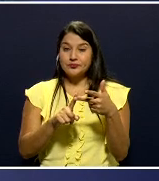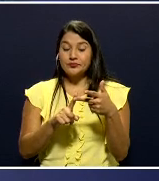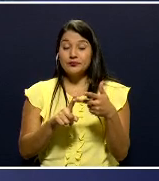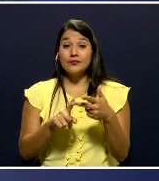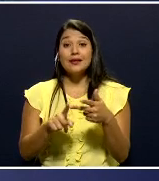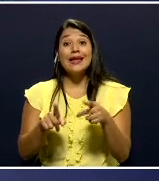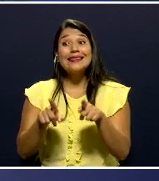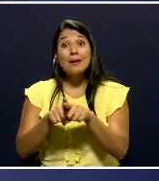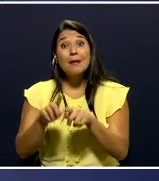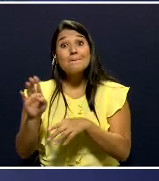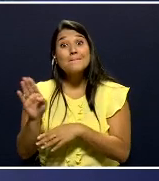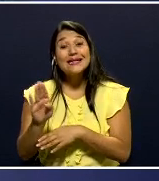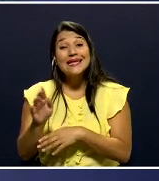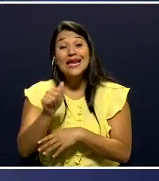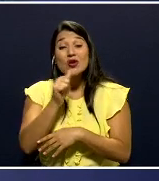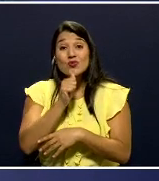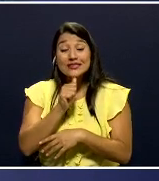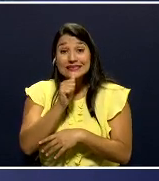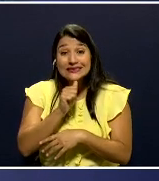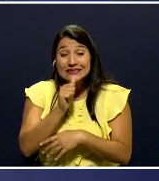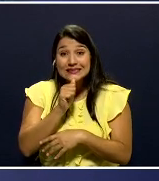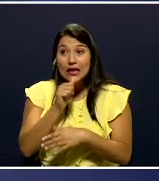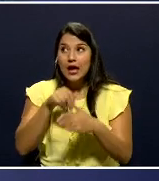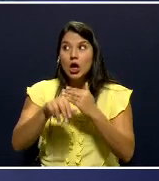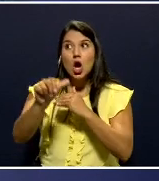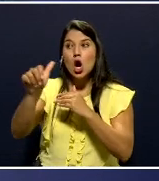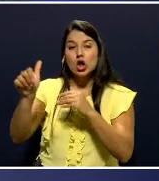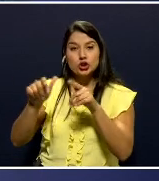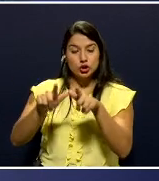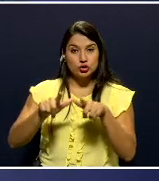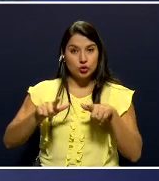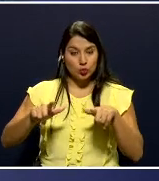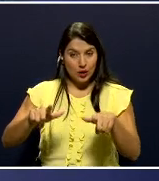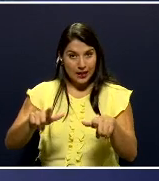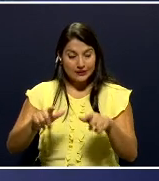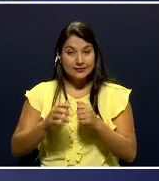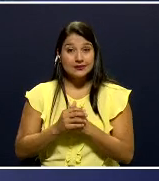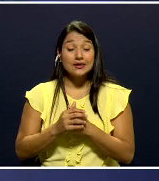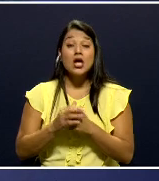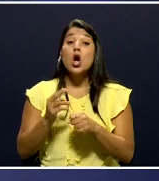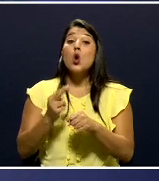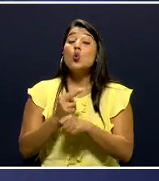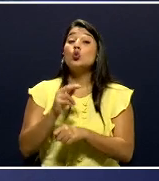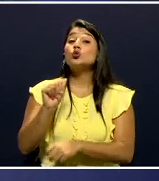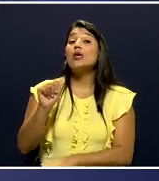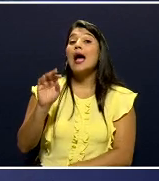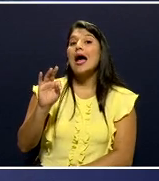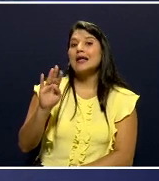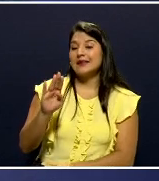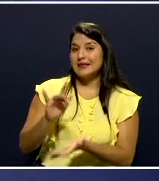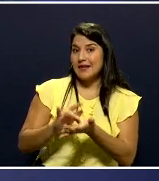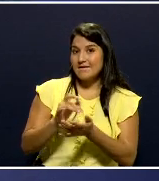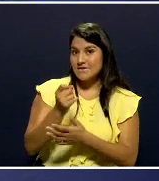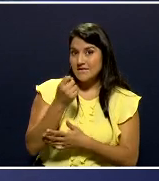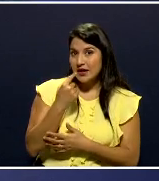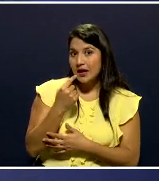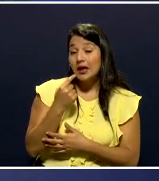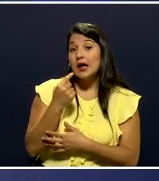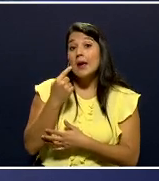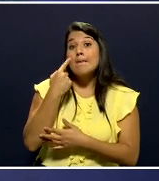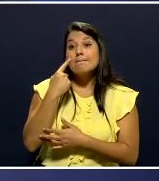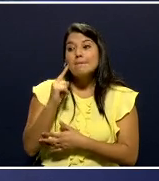que también hay bacterias resistentes a los antibióticos en muchos otros espacios. Se usan antibióticos en la producción